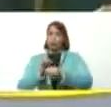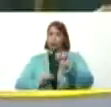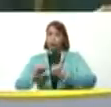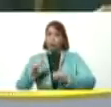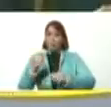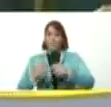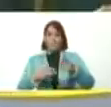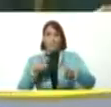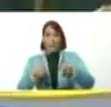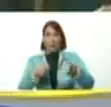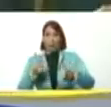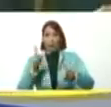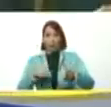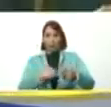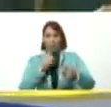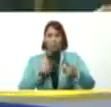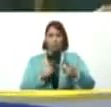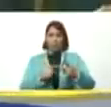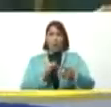compañero Antonio Bordones,